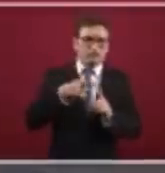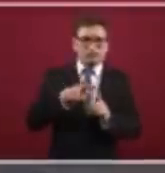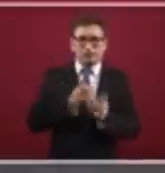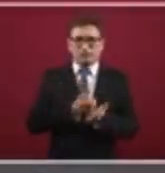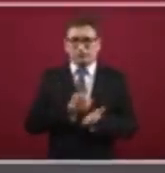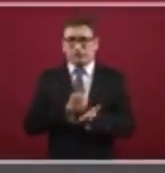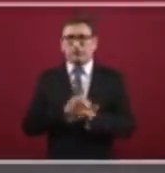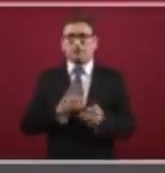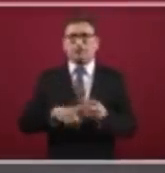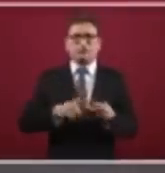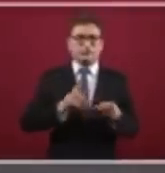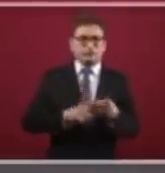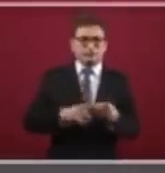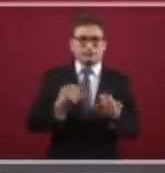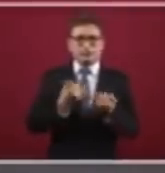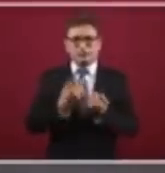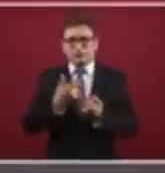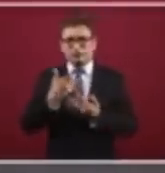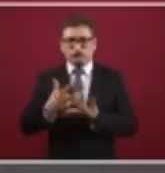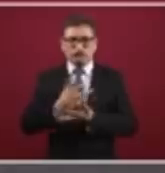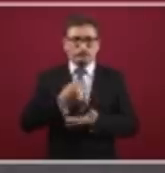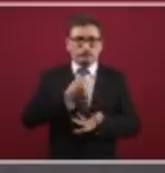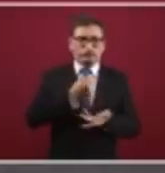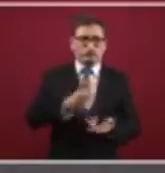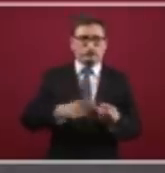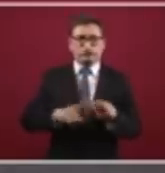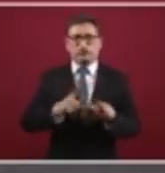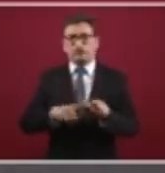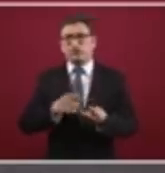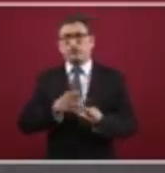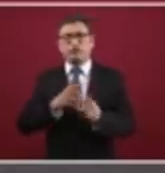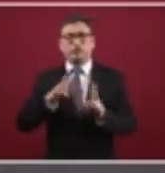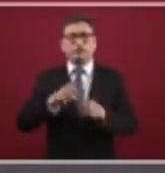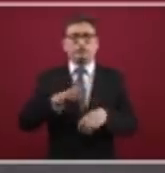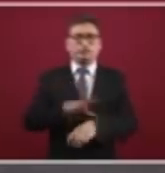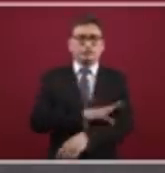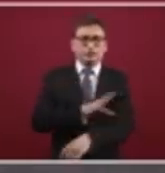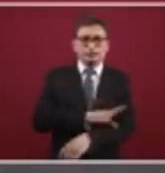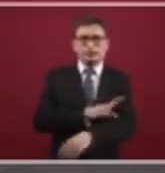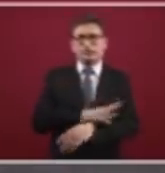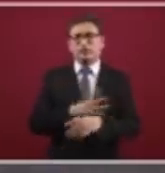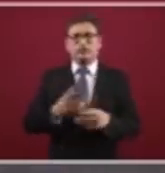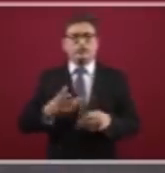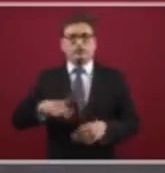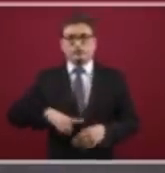la política energética la política laboral